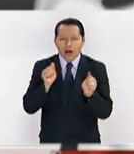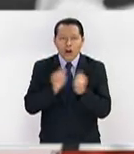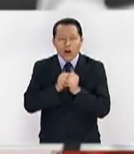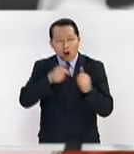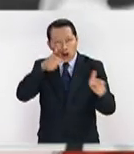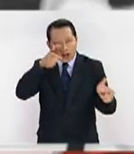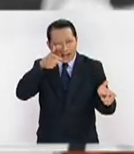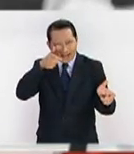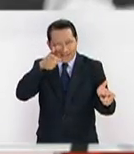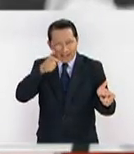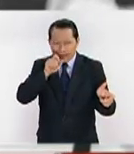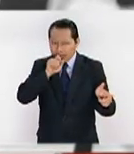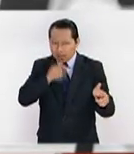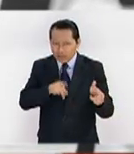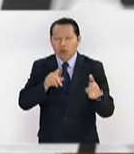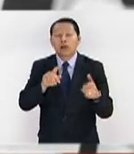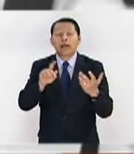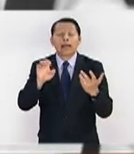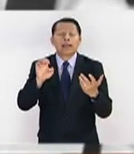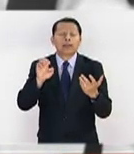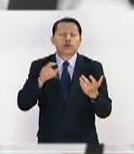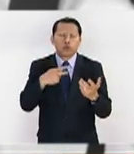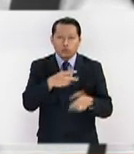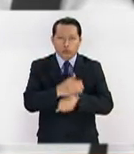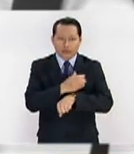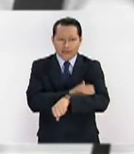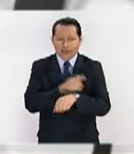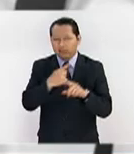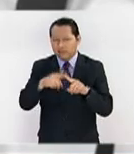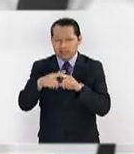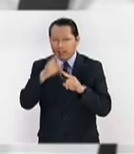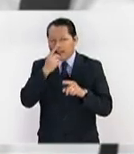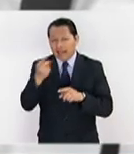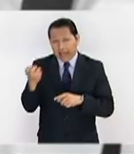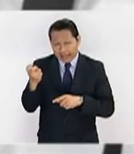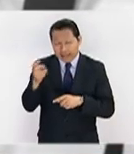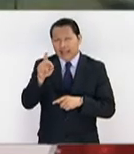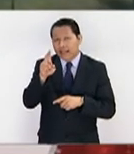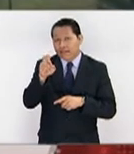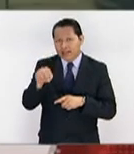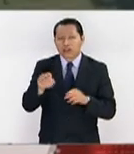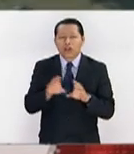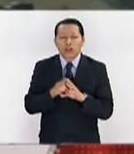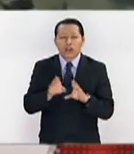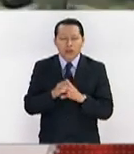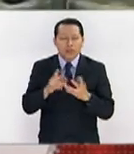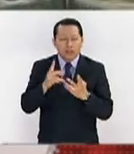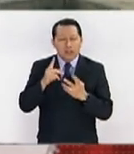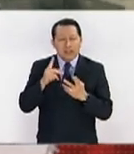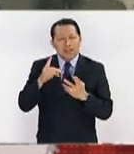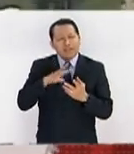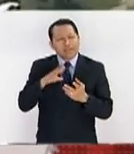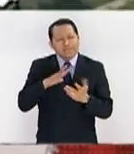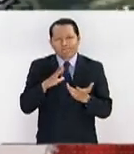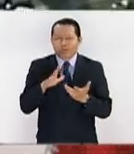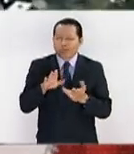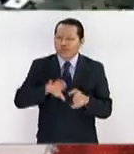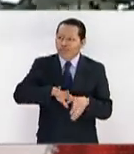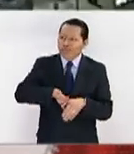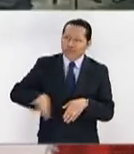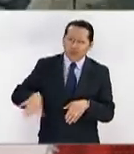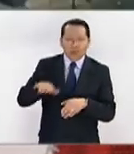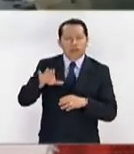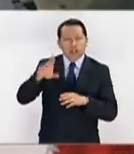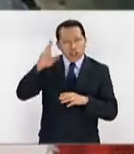de asalto. También excompañeros del tirador describieron a Devin Patrick como un marginado y alguien que practicaba su ateísmo